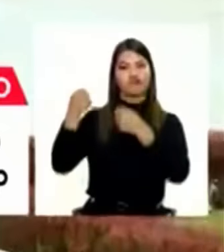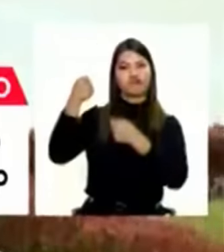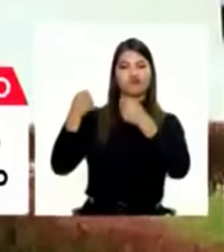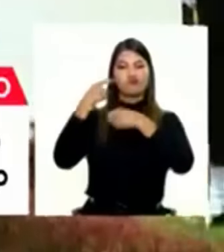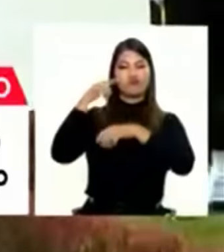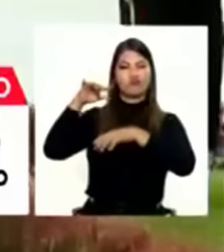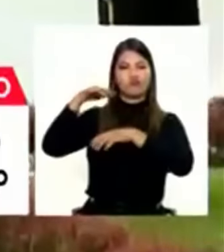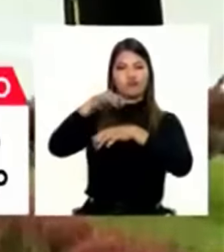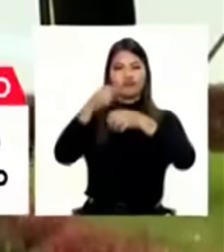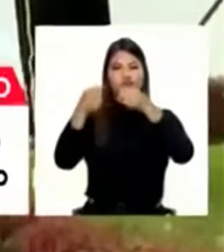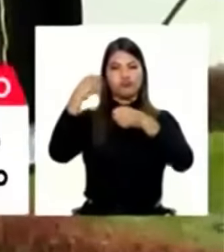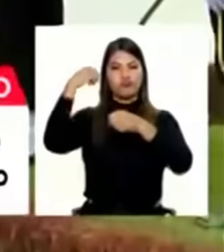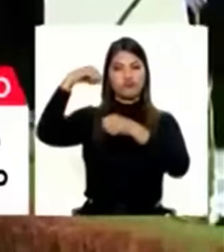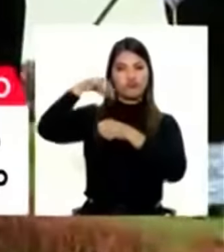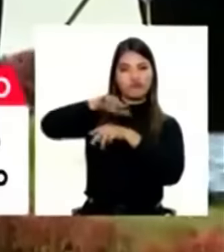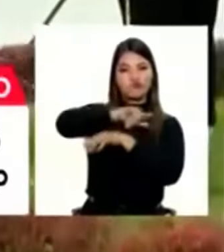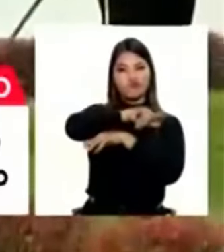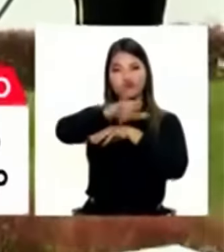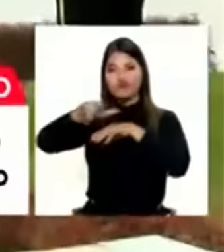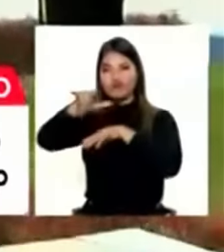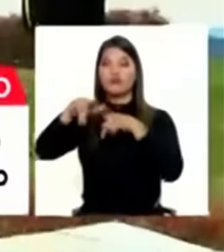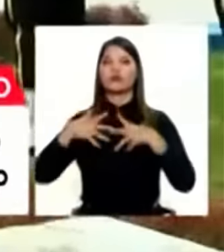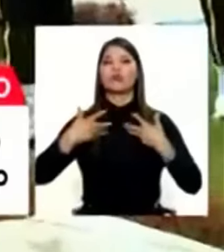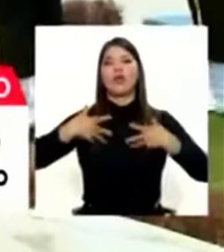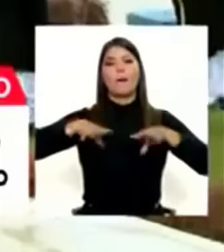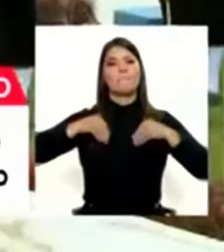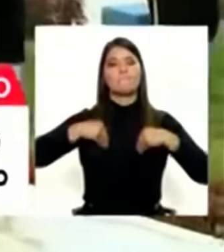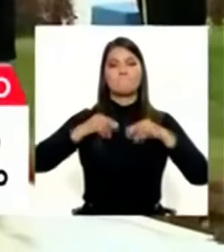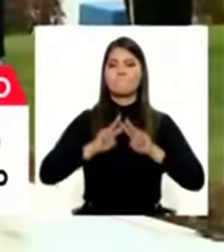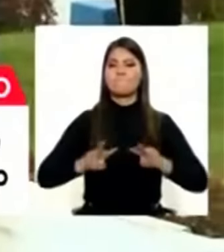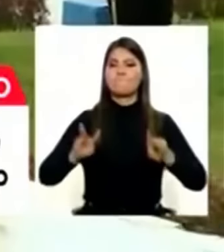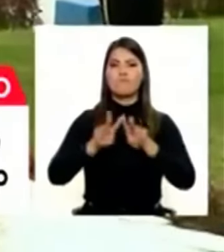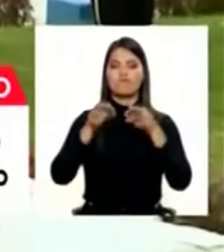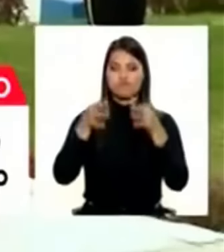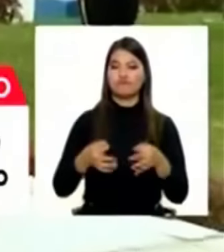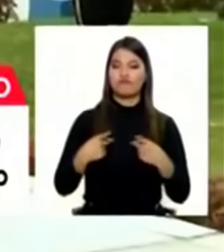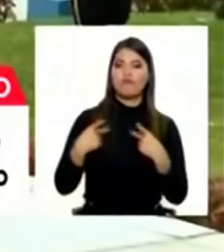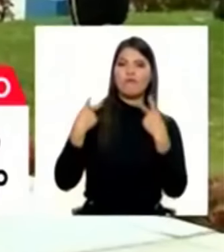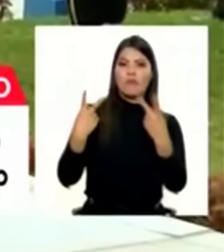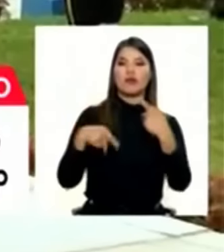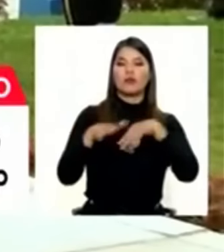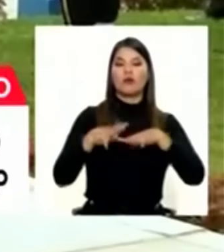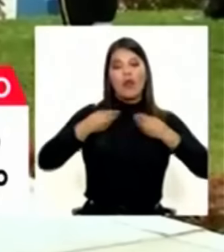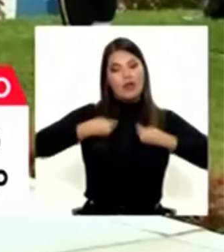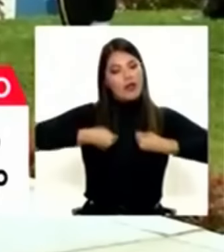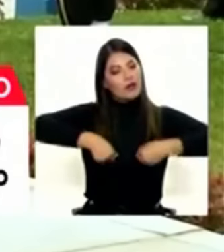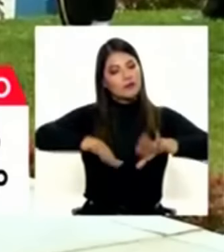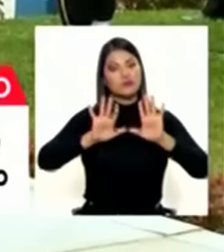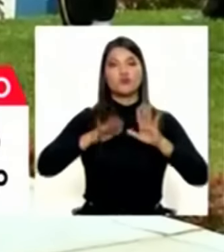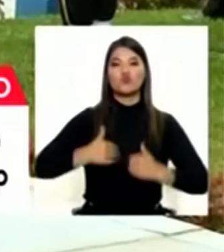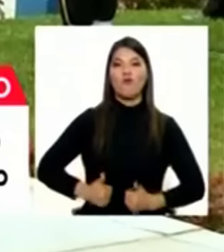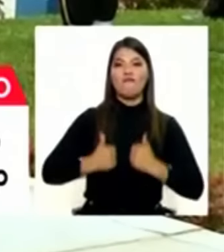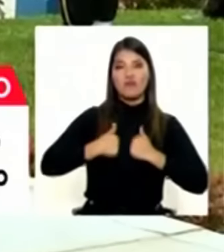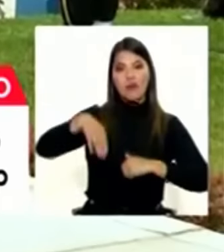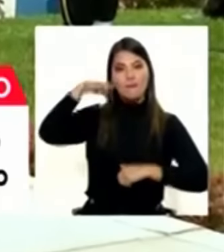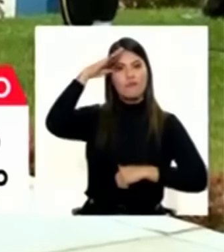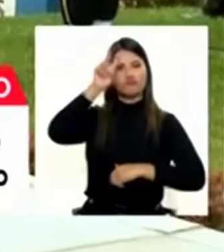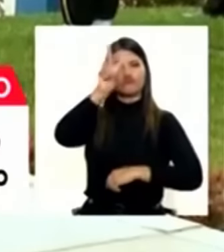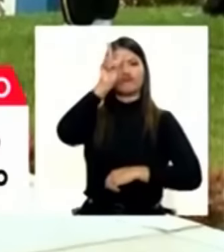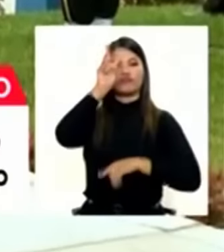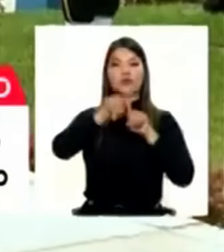Quiñones mostró su valentía y sacrificio por el país, pero sobre todo por todos sus